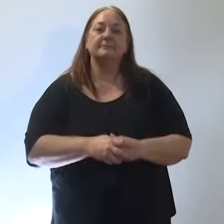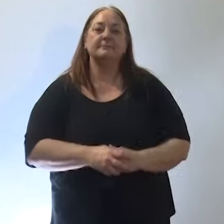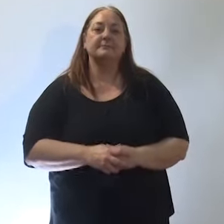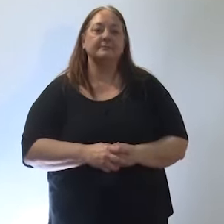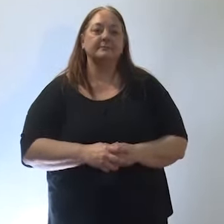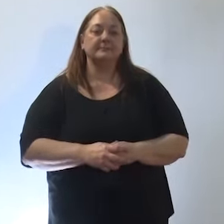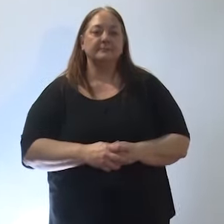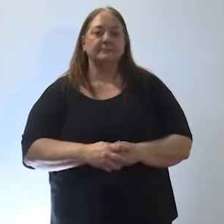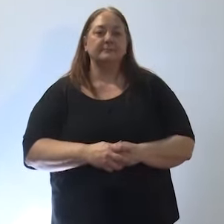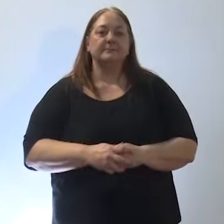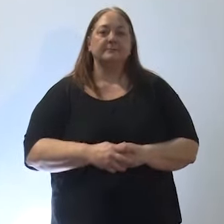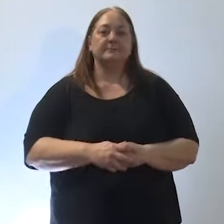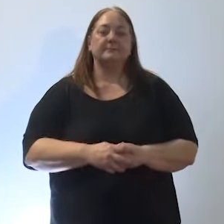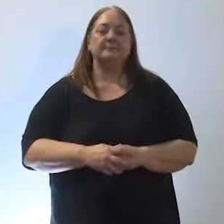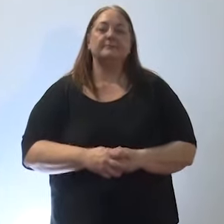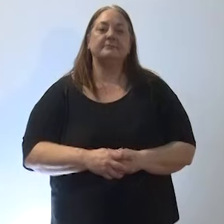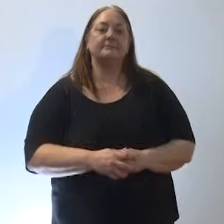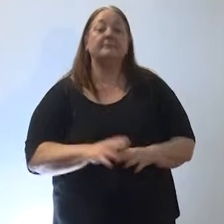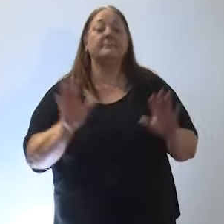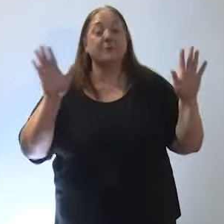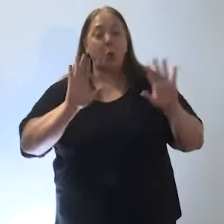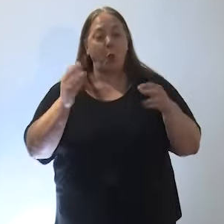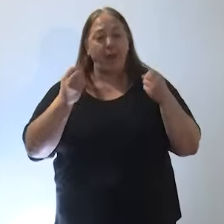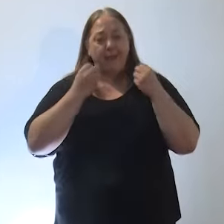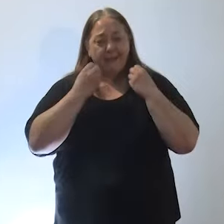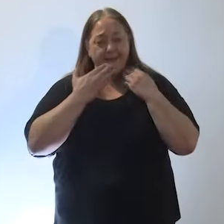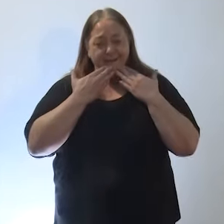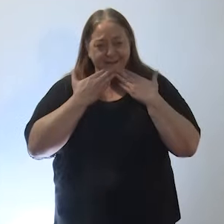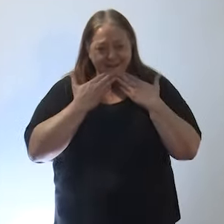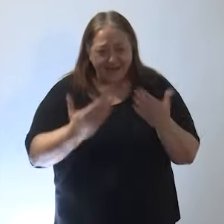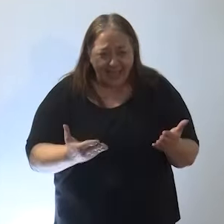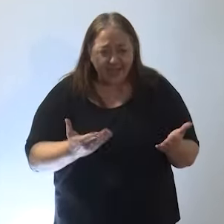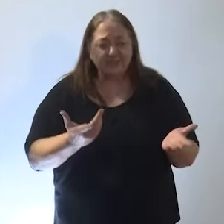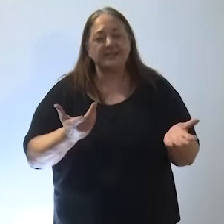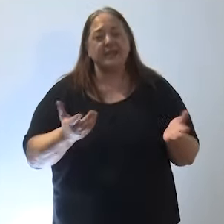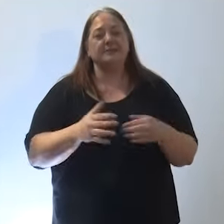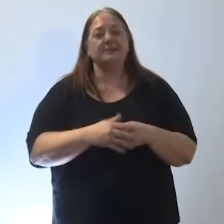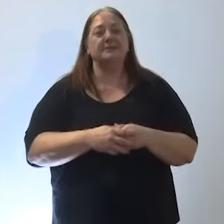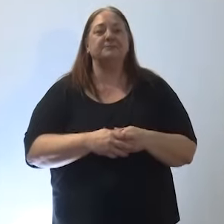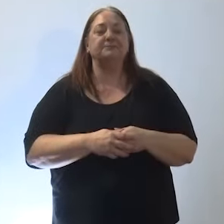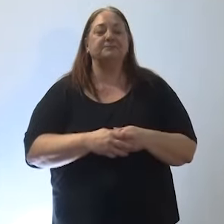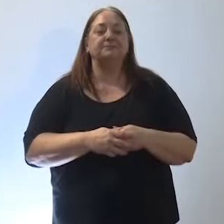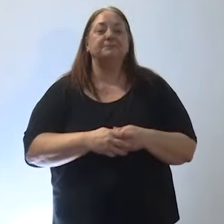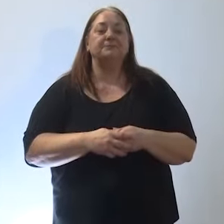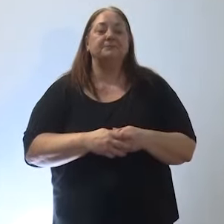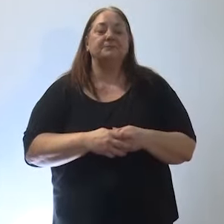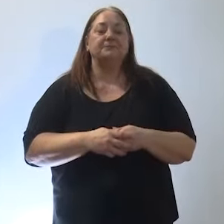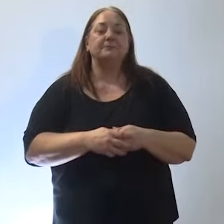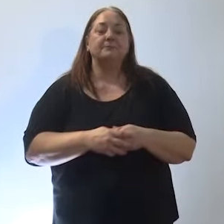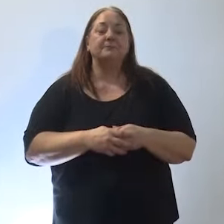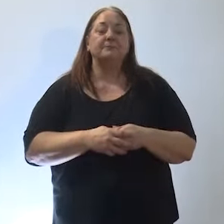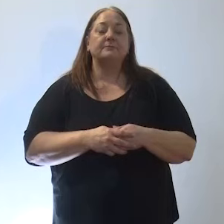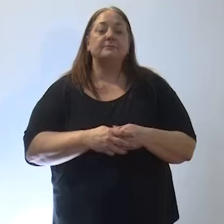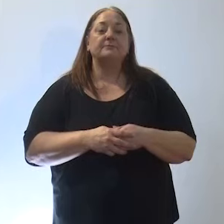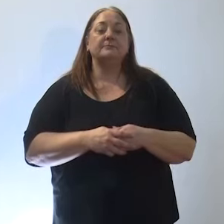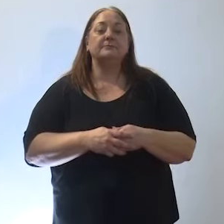es Hola Gracias por el libro y por la posibilidad de discusión también eh